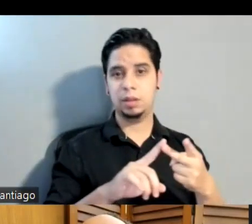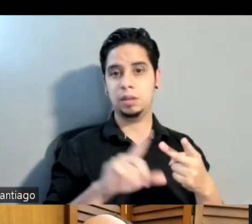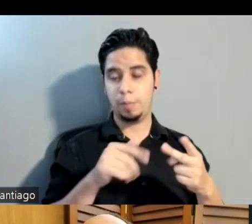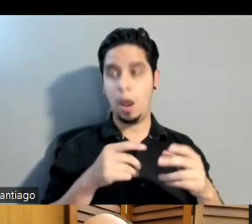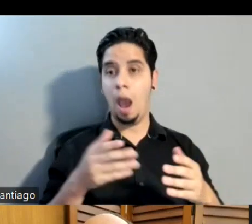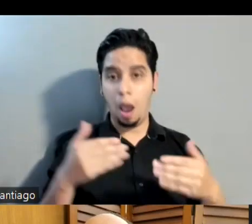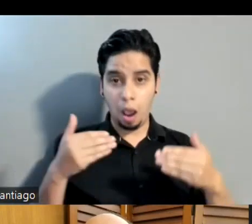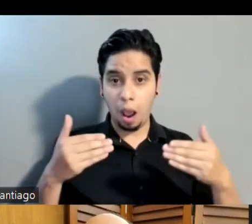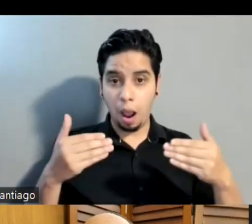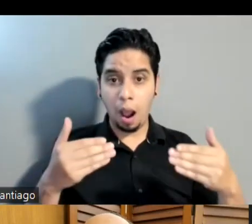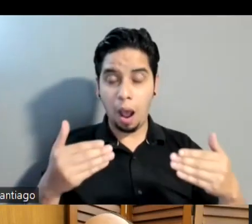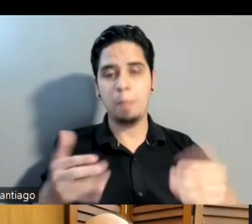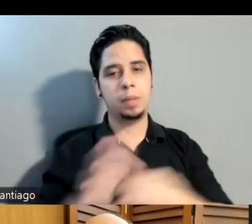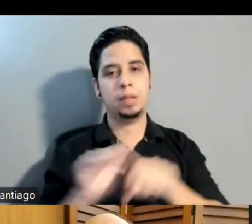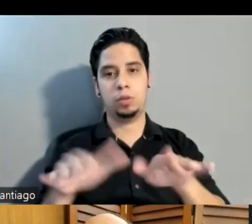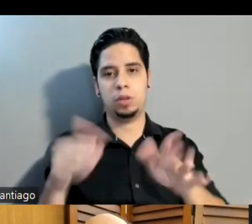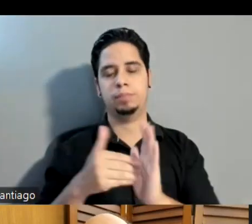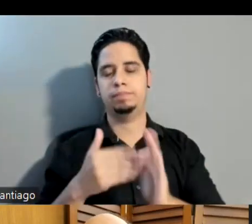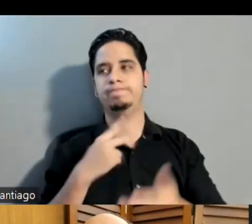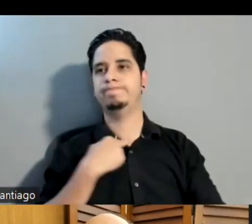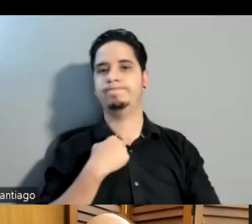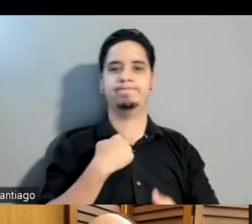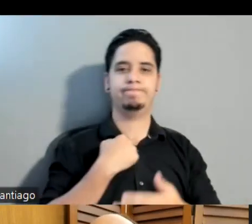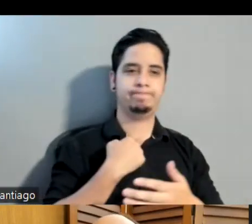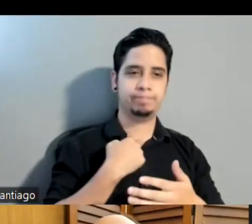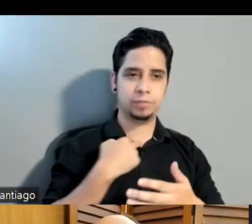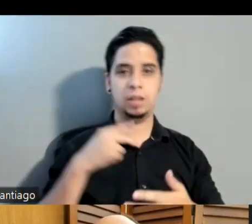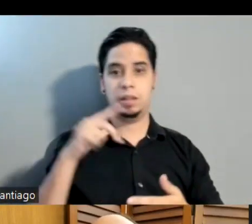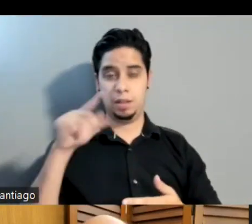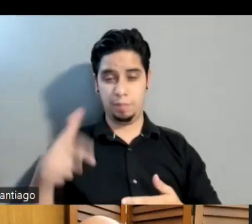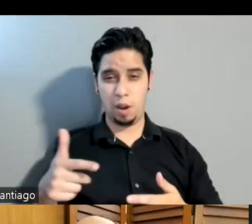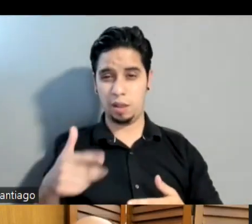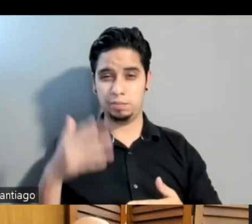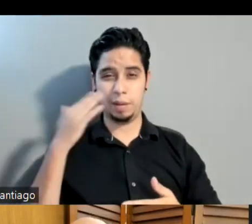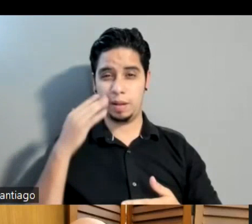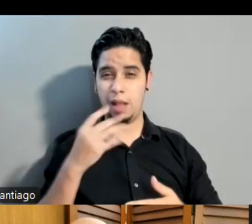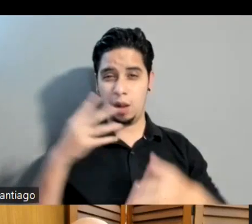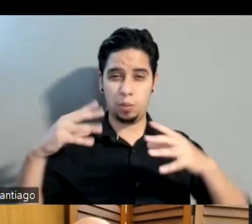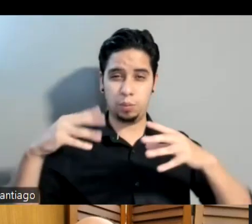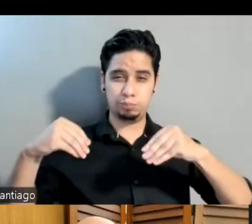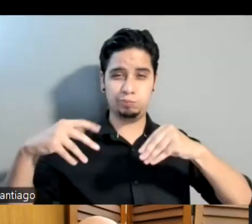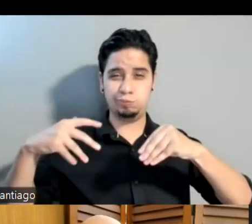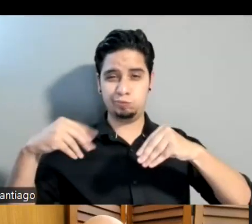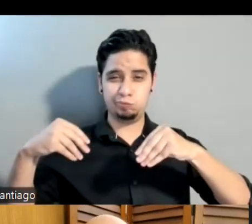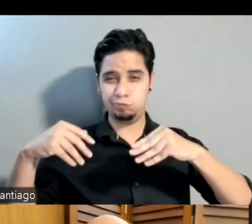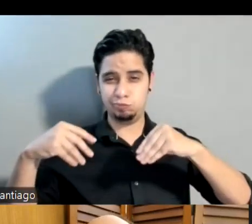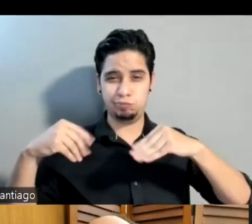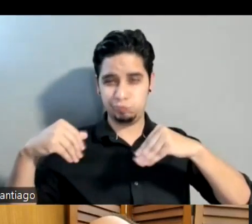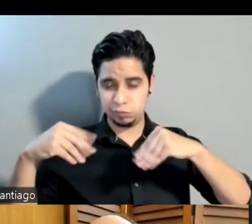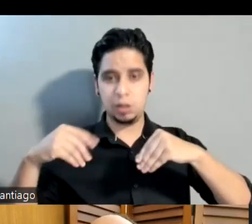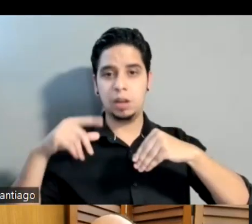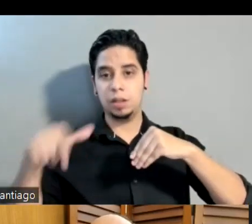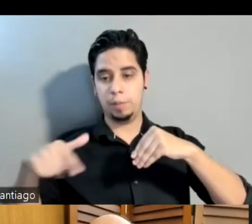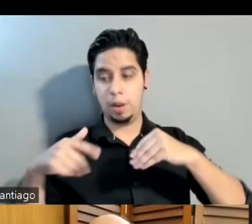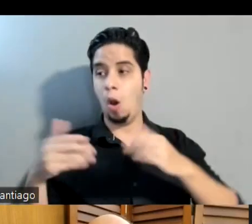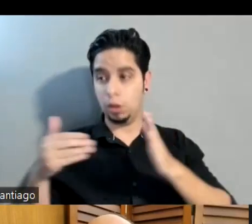vez. Después, pues espérate, que se cierran, que si la luz, que si no sé qué. Después entonces, vamos otra vez. Viene el huracán.